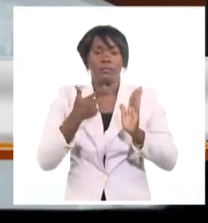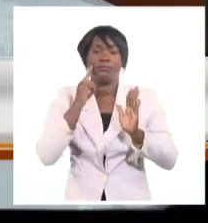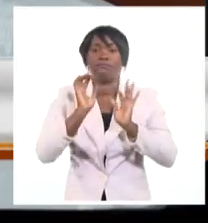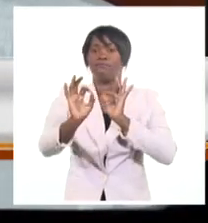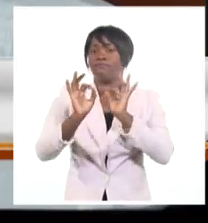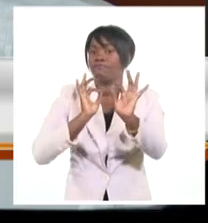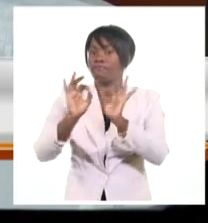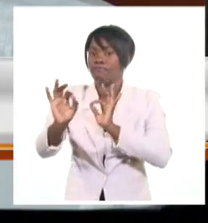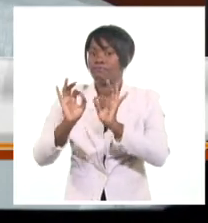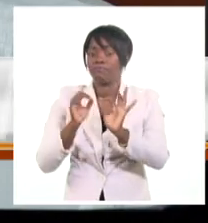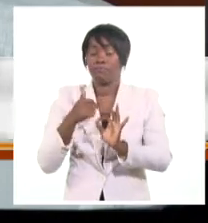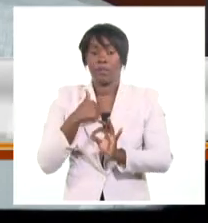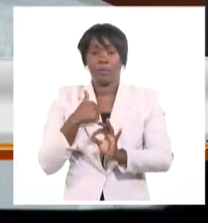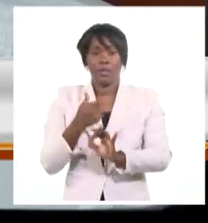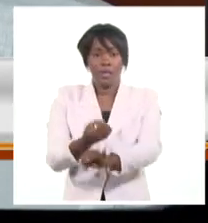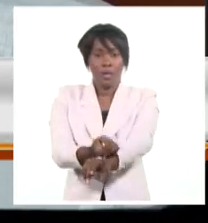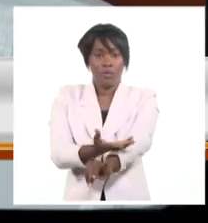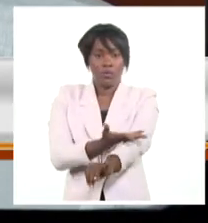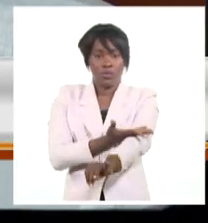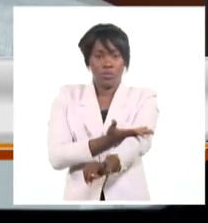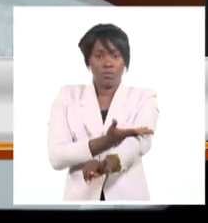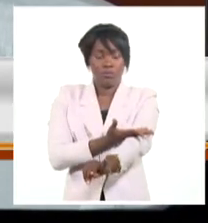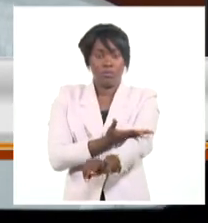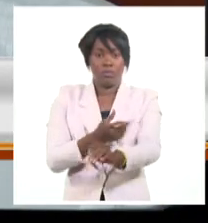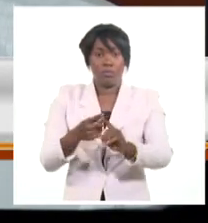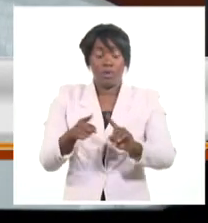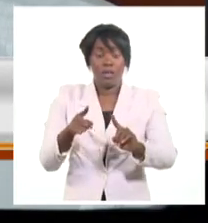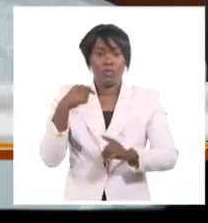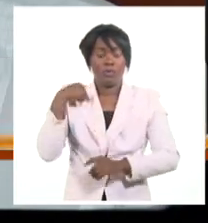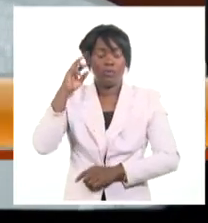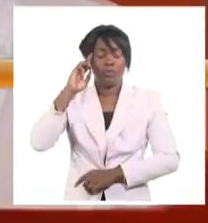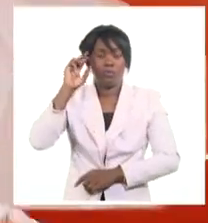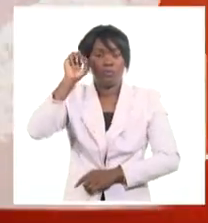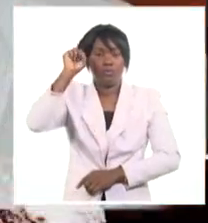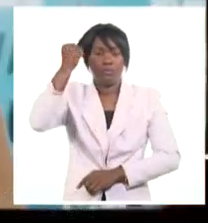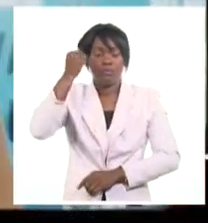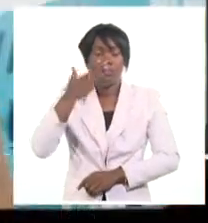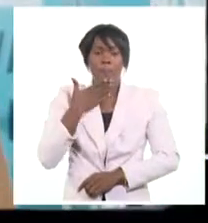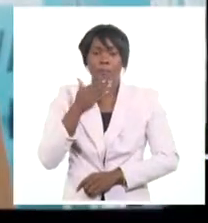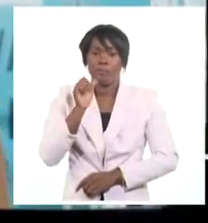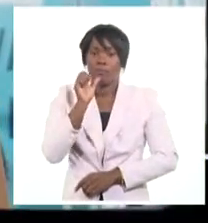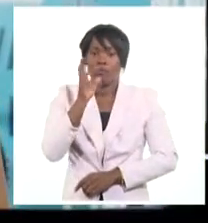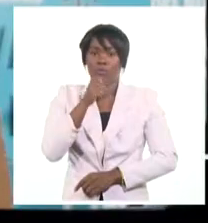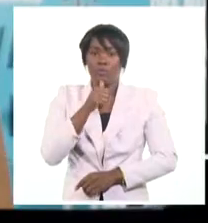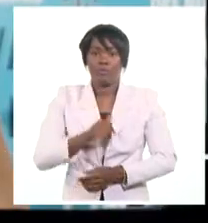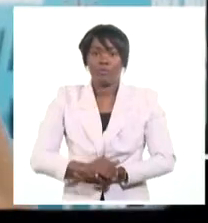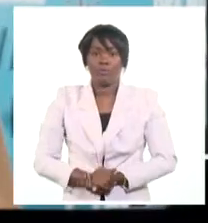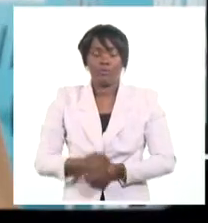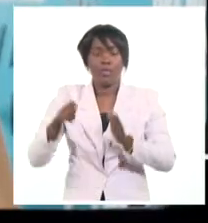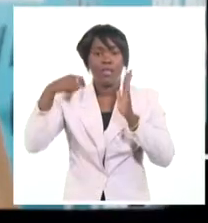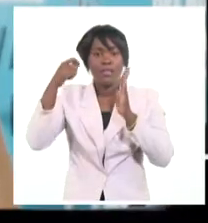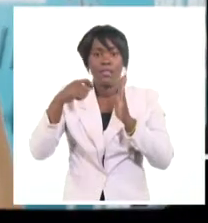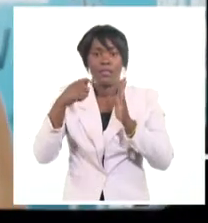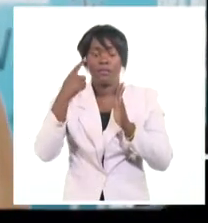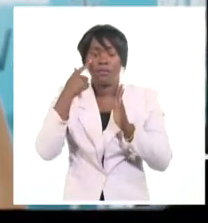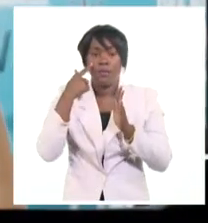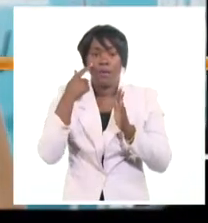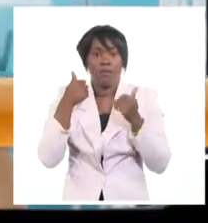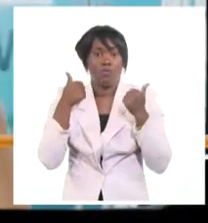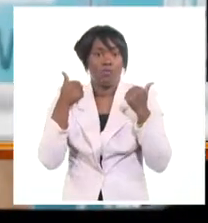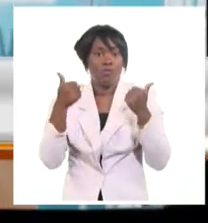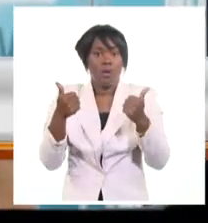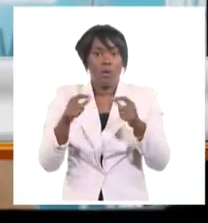Así que para mí es una memoria maravillosa aquí el cine se siente más vivo que en